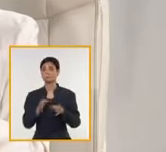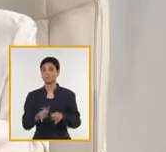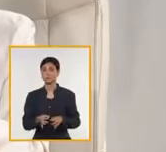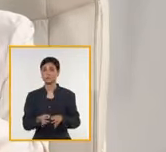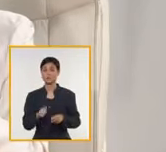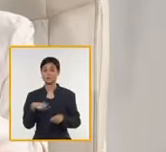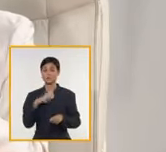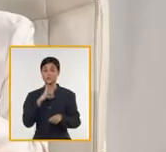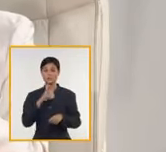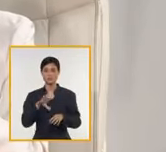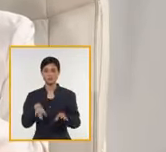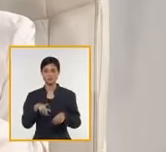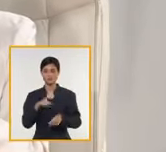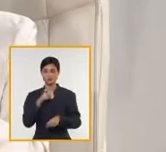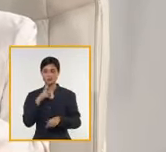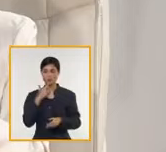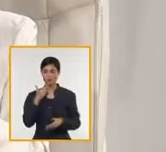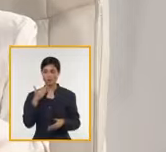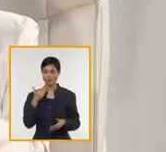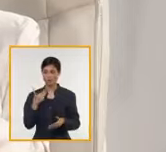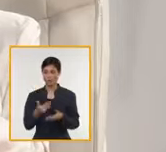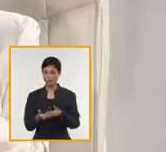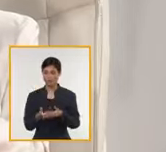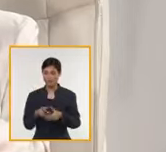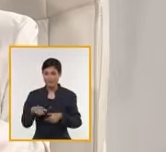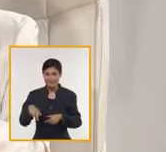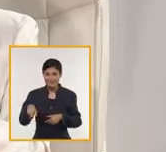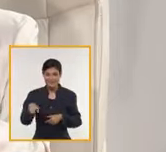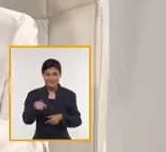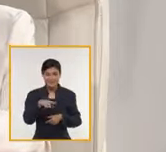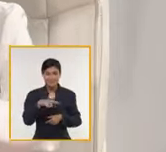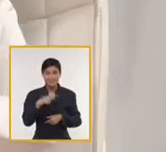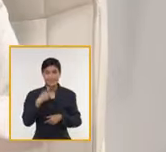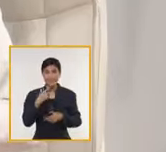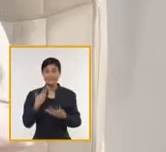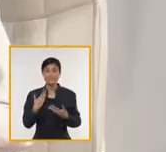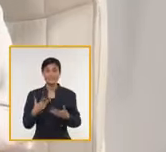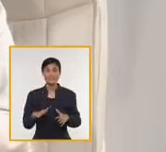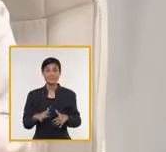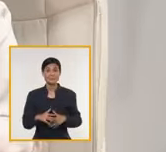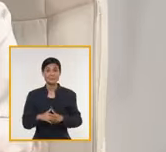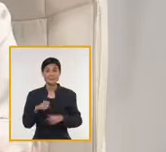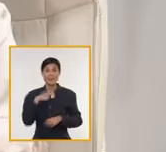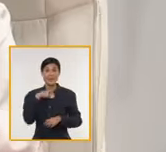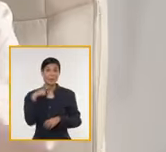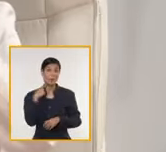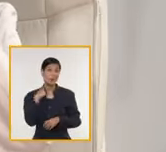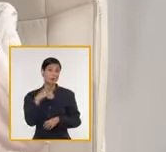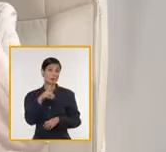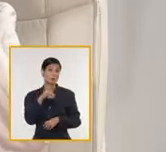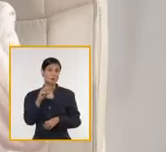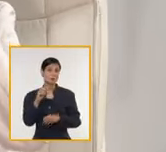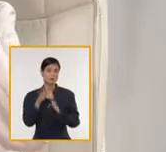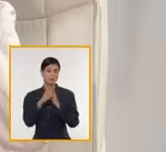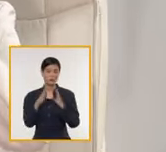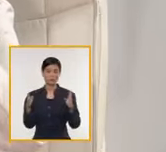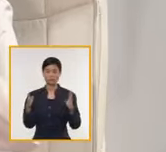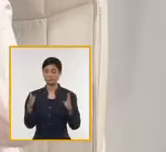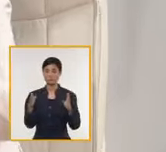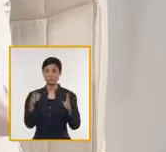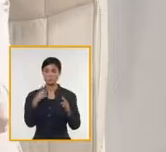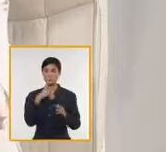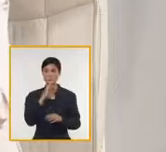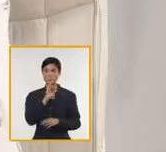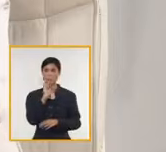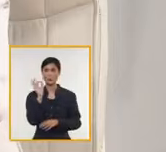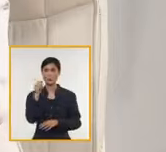situación nunca antes vista. Decía en los últimos 100 años, y creo que en